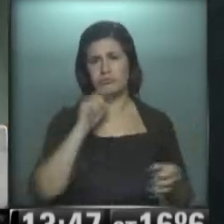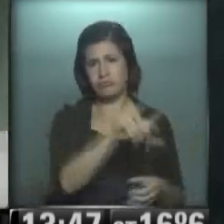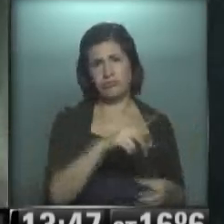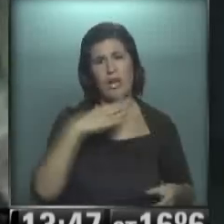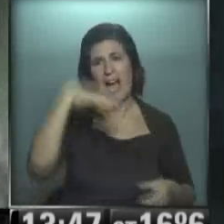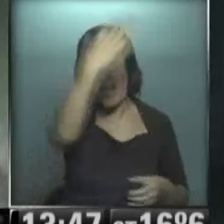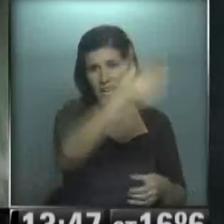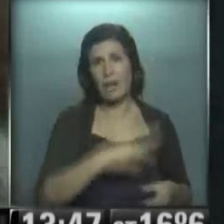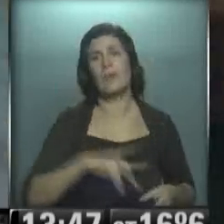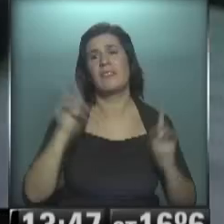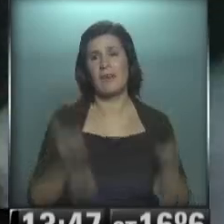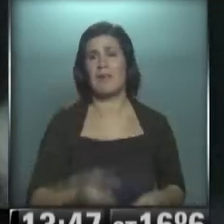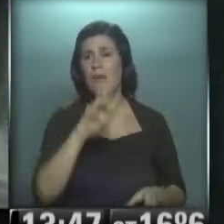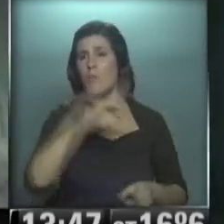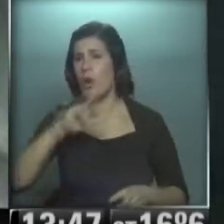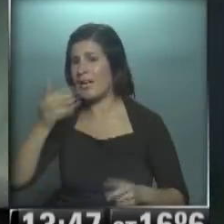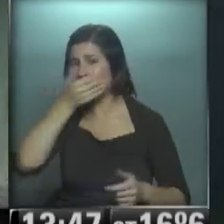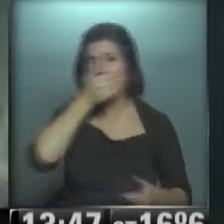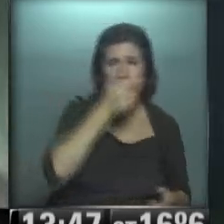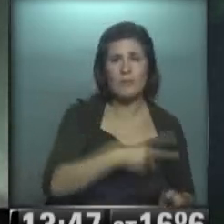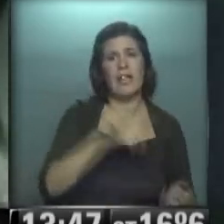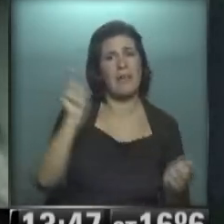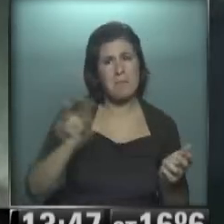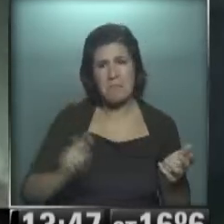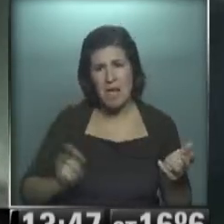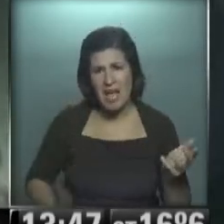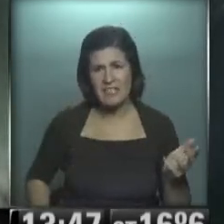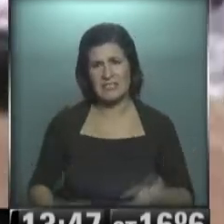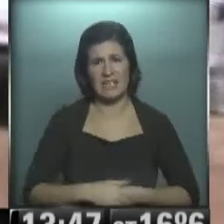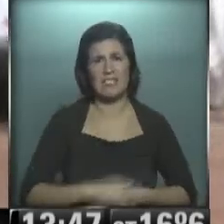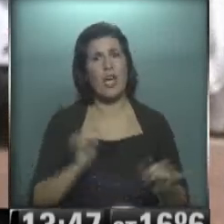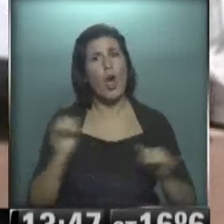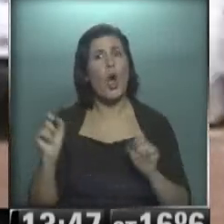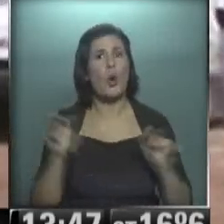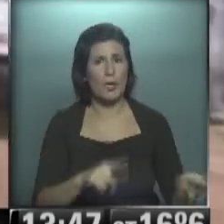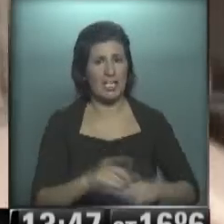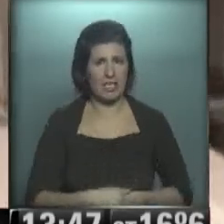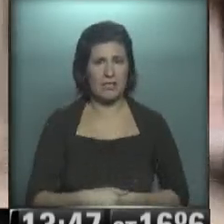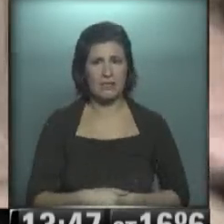secuestradas desde hace meses a más de 200 adolescentes.